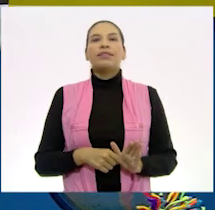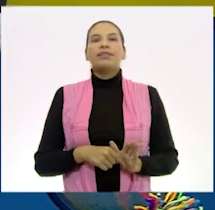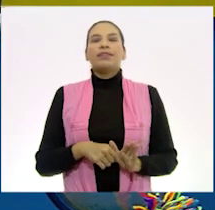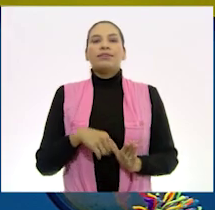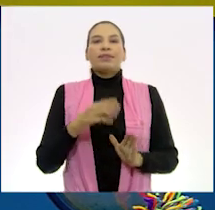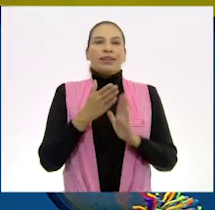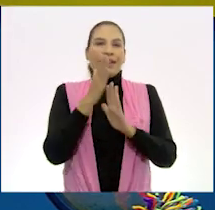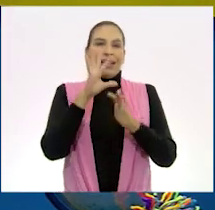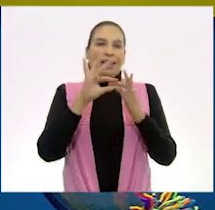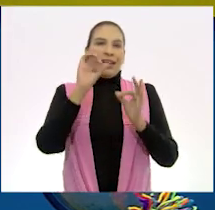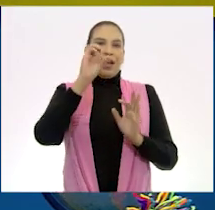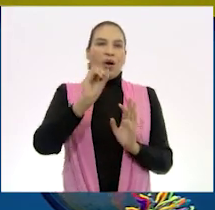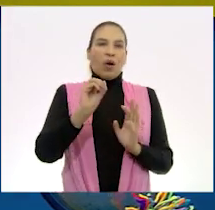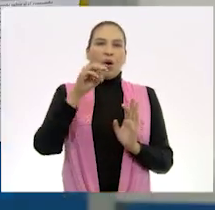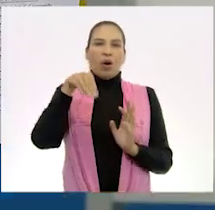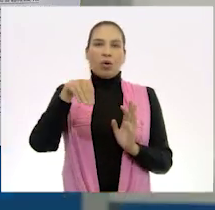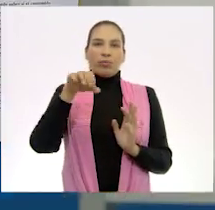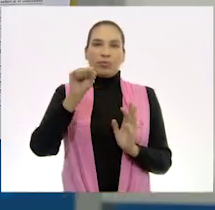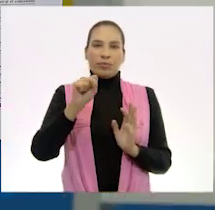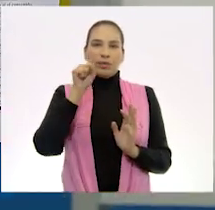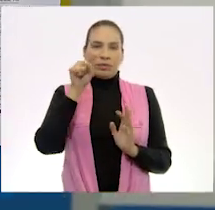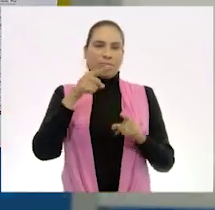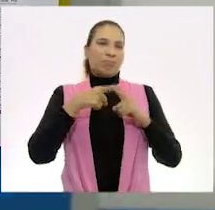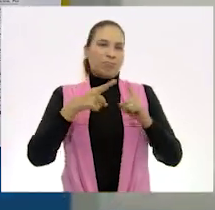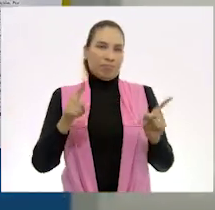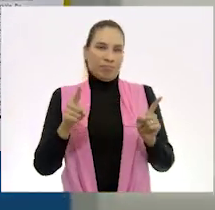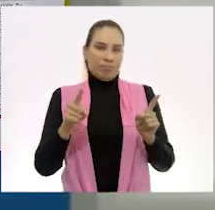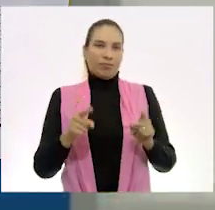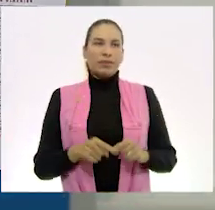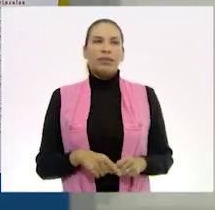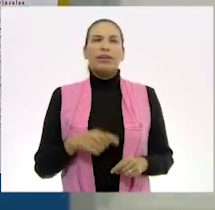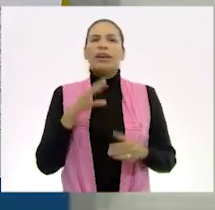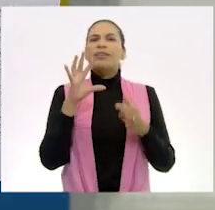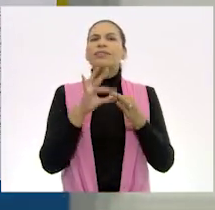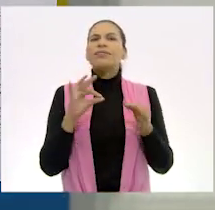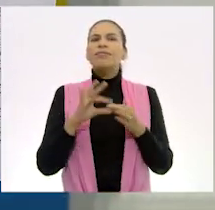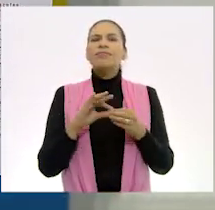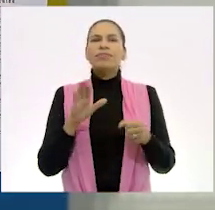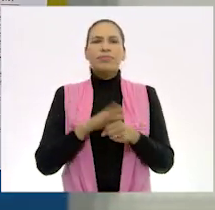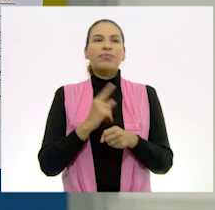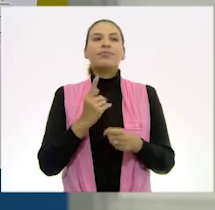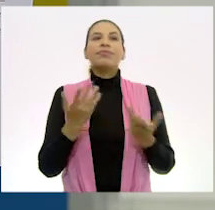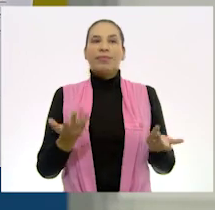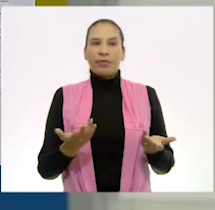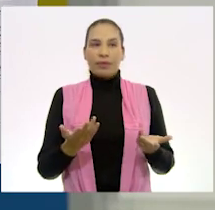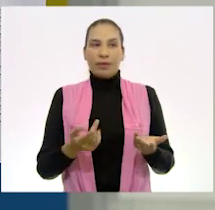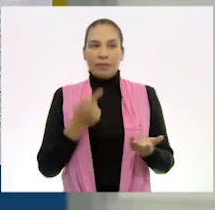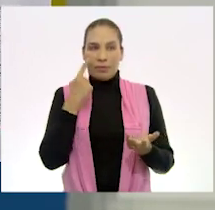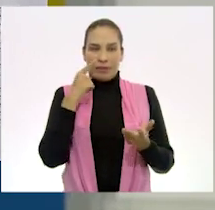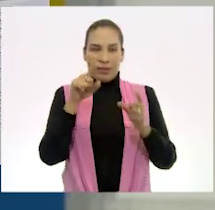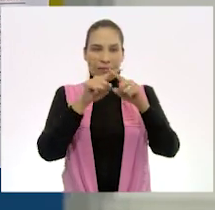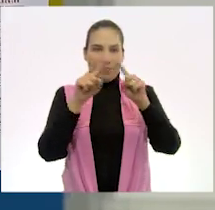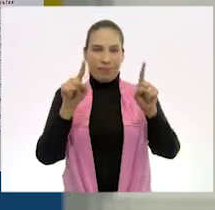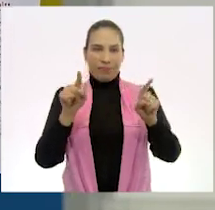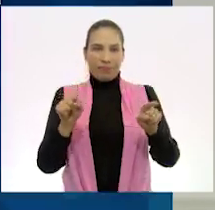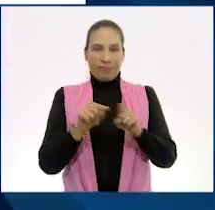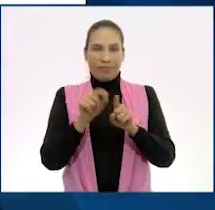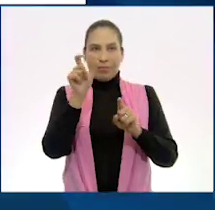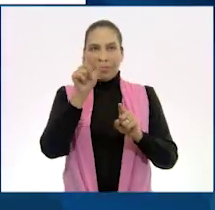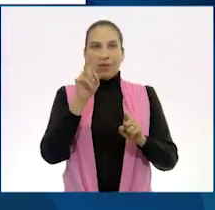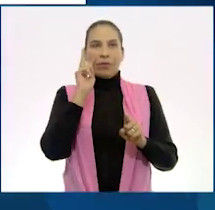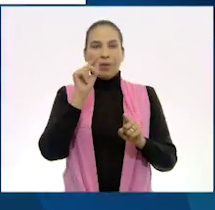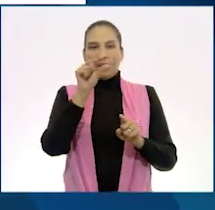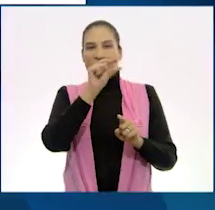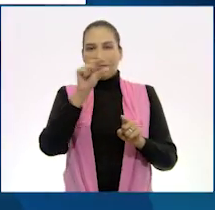la tabla de la Organización Mundial de la Salud. Y les voy a explicar por qué. Sigan aquí en esta columna, en